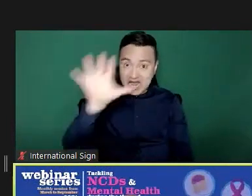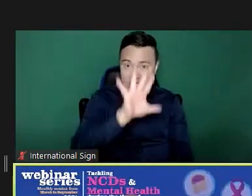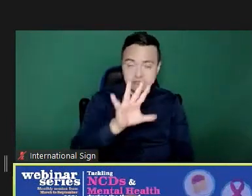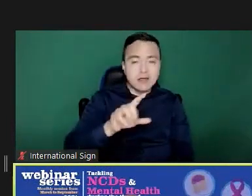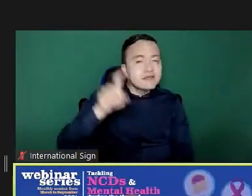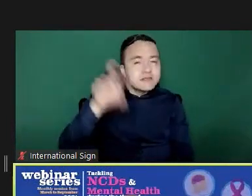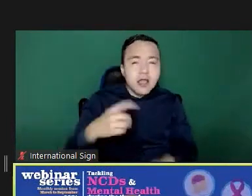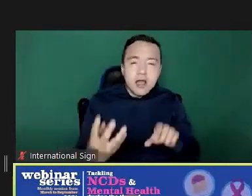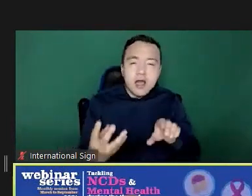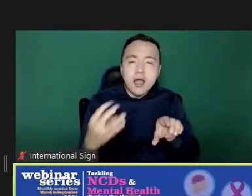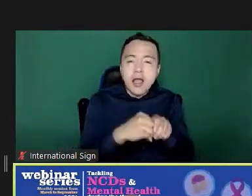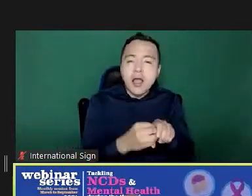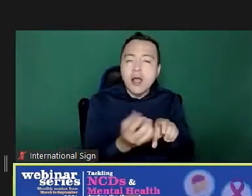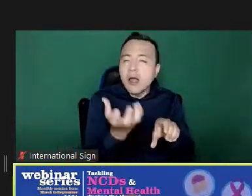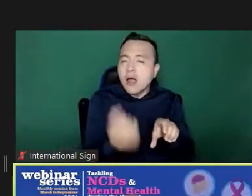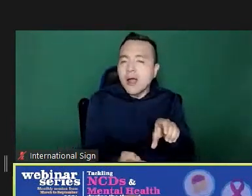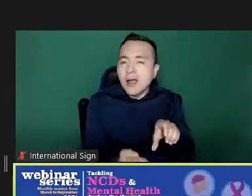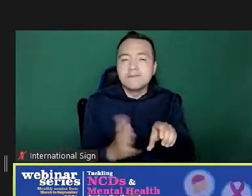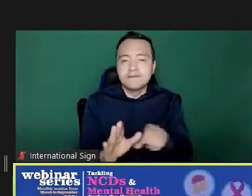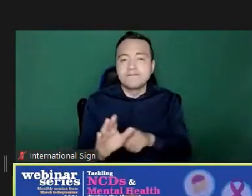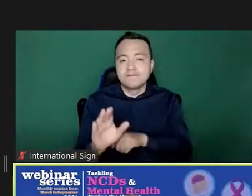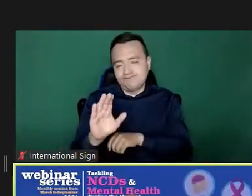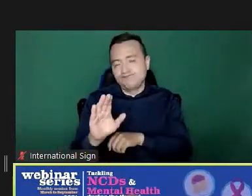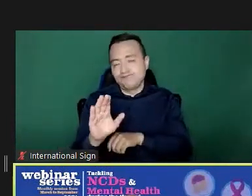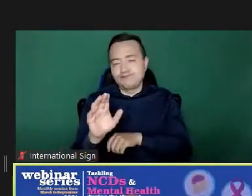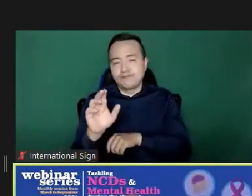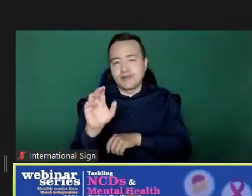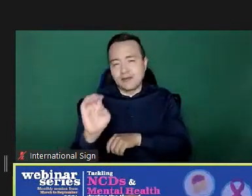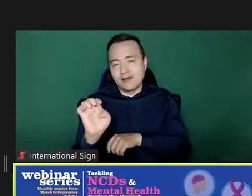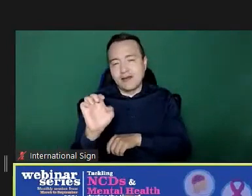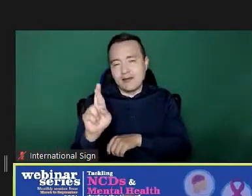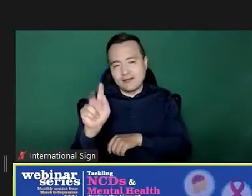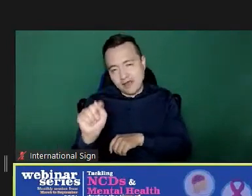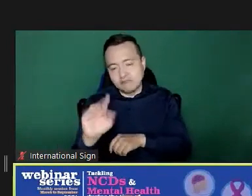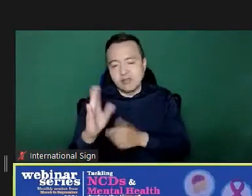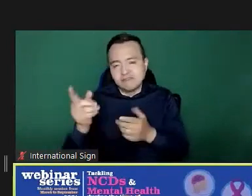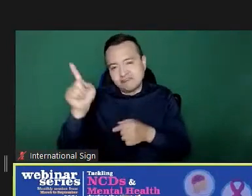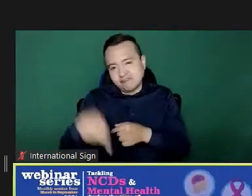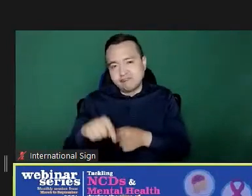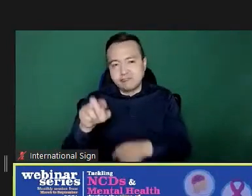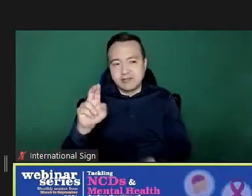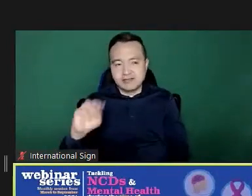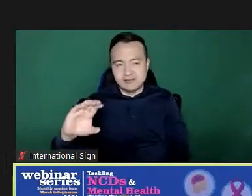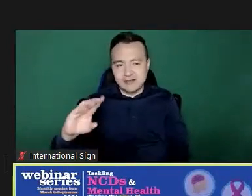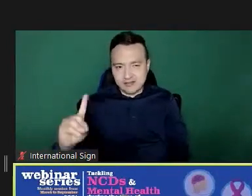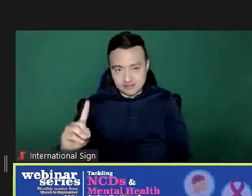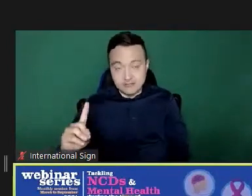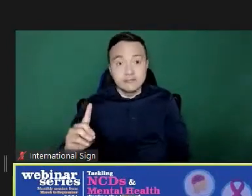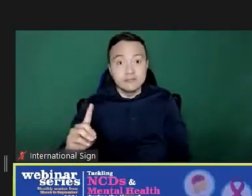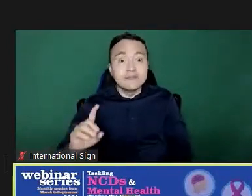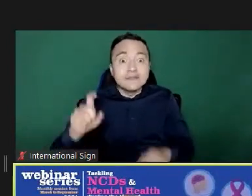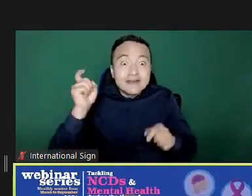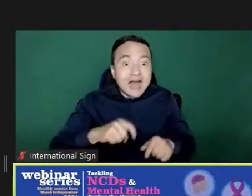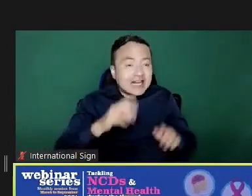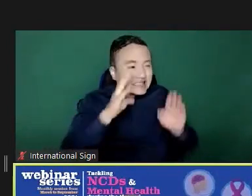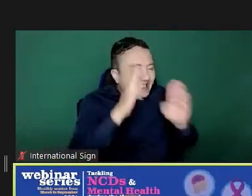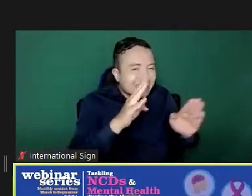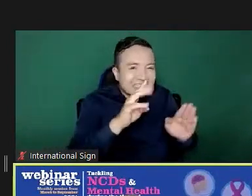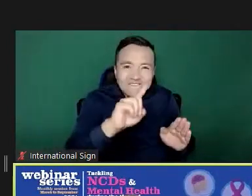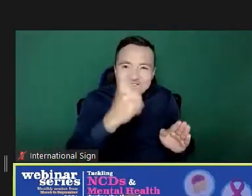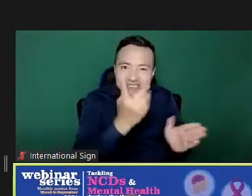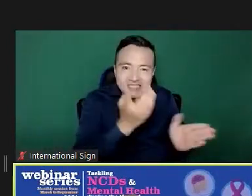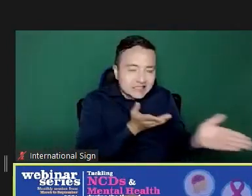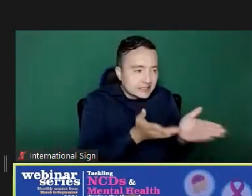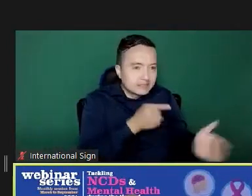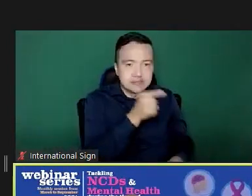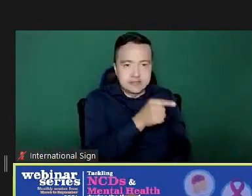la perspectiva programática de las ENTs con priorización de los servicios de ENT, y existe la necesidad de que los